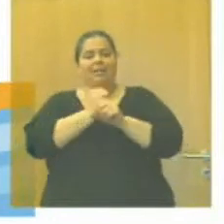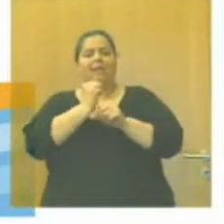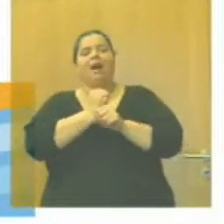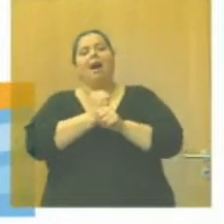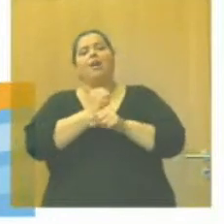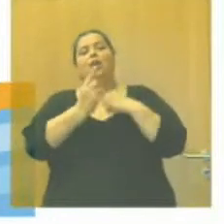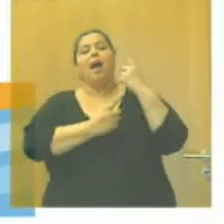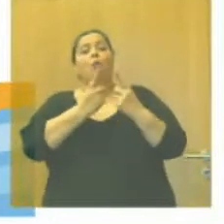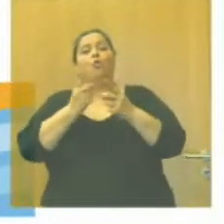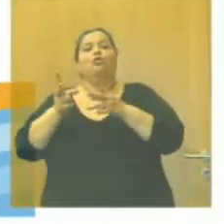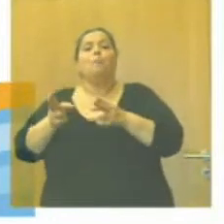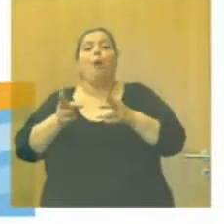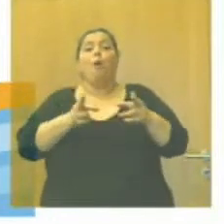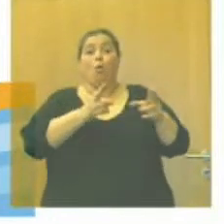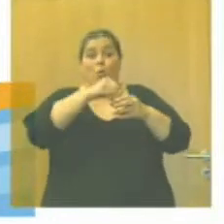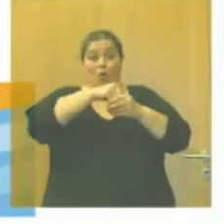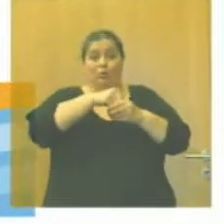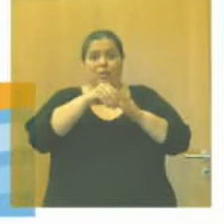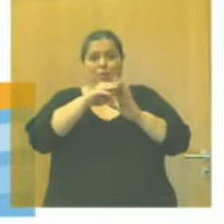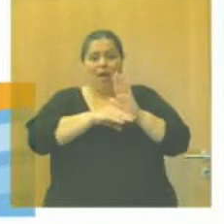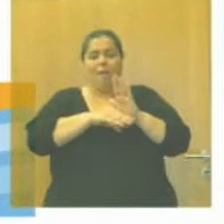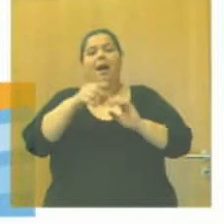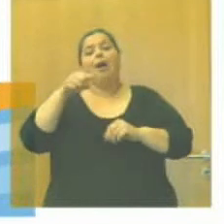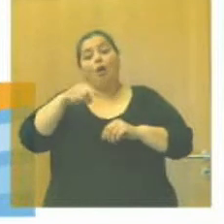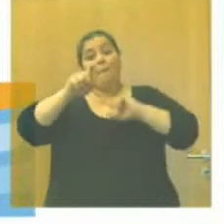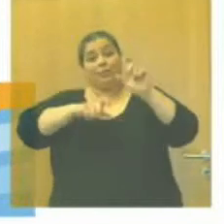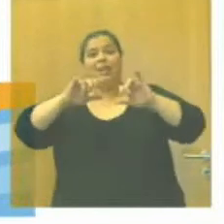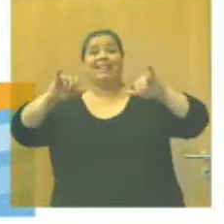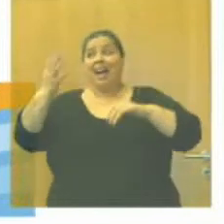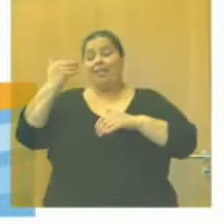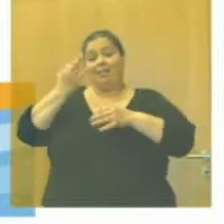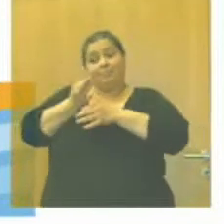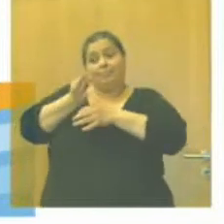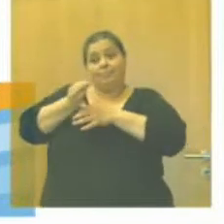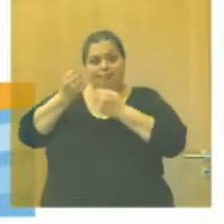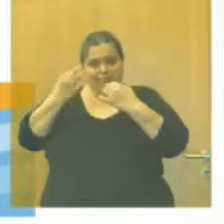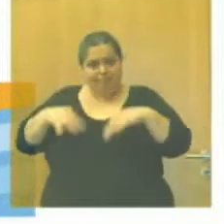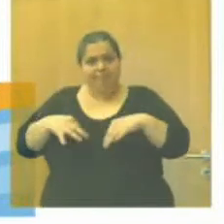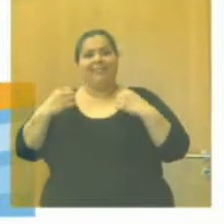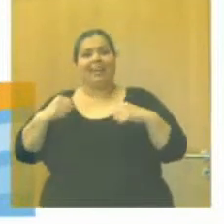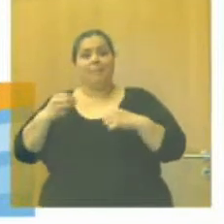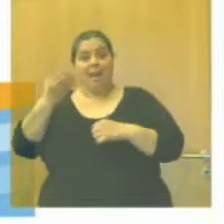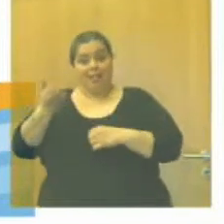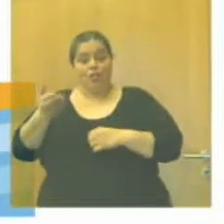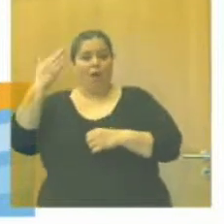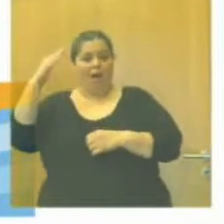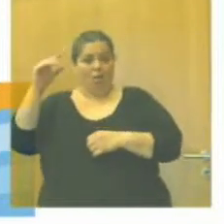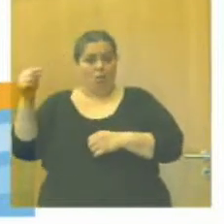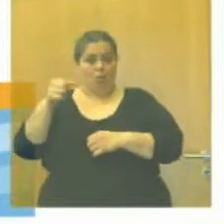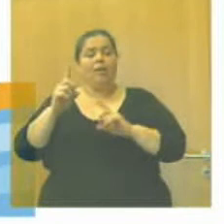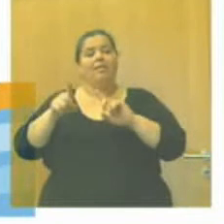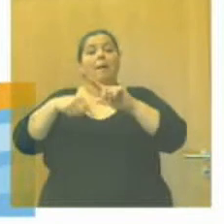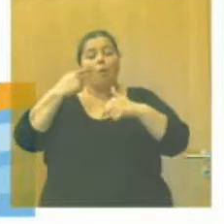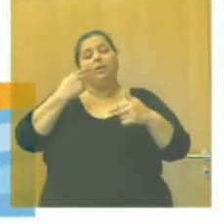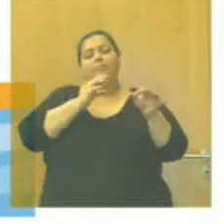se trabajaron algunos de los módulos con los facilitadores que hemos entrenado, y después se ha hecho ese debriefing para